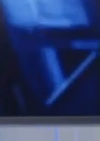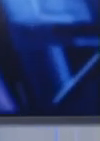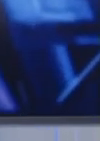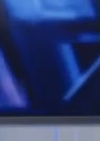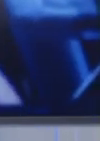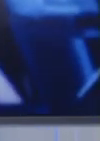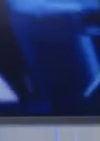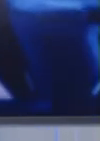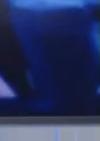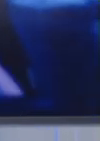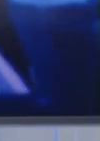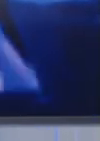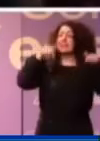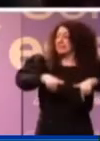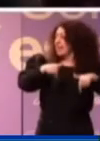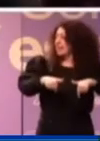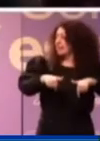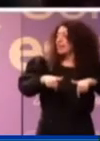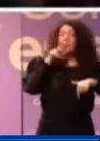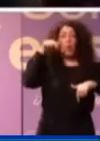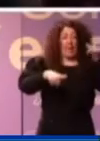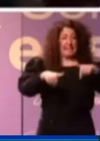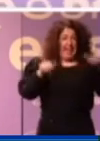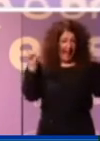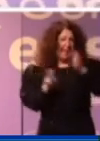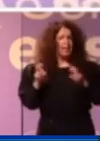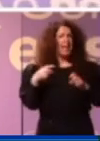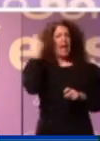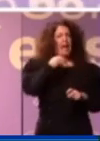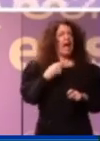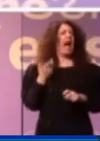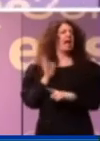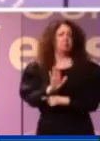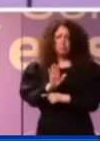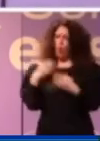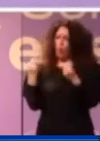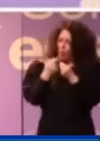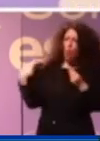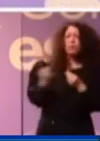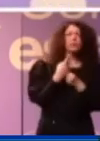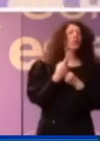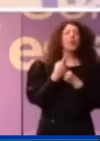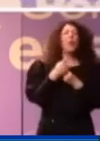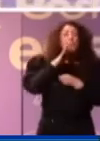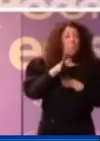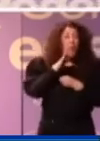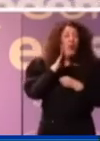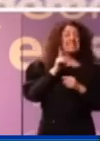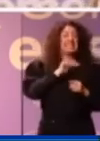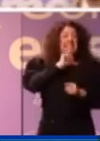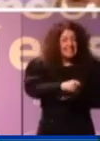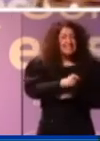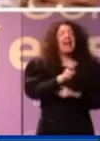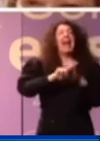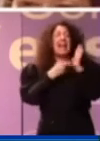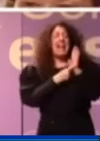Bueno, de hecho, por supuesto, forma parte del teatro, pero claro, ¿cómo decirlo? Tienes razón, efectivamente, Irene Montero no sabe nada de derecho,